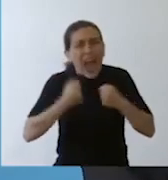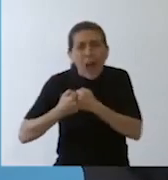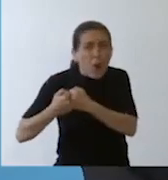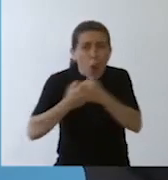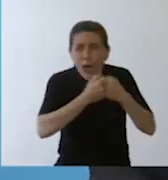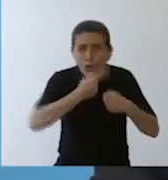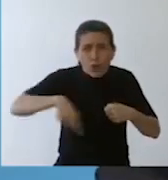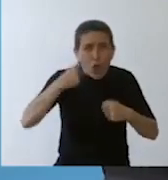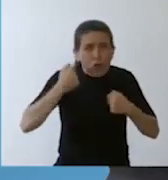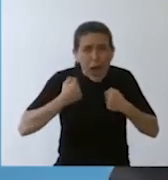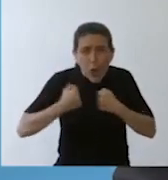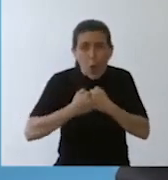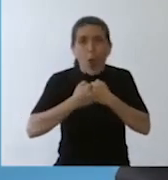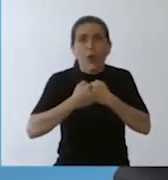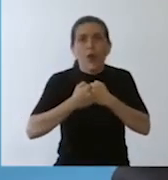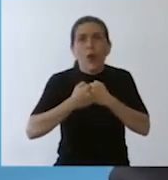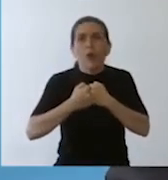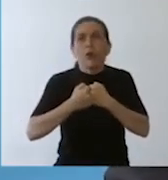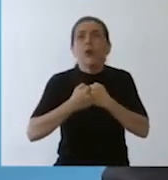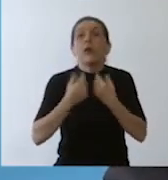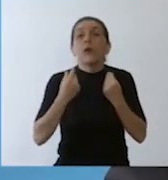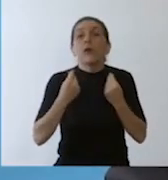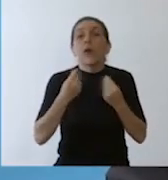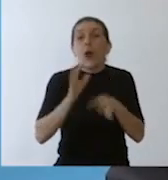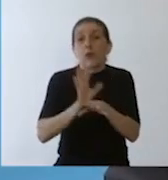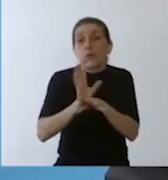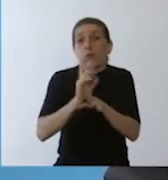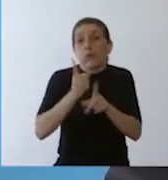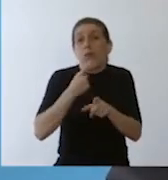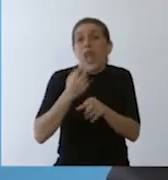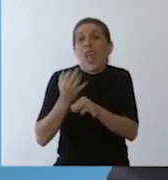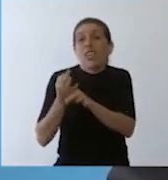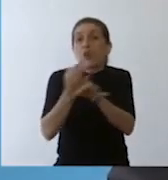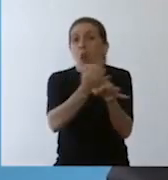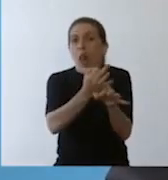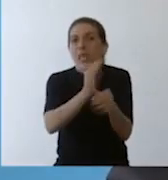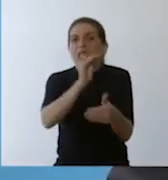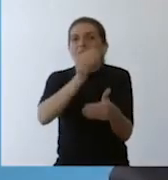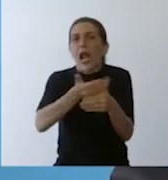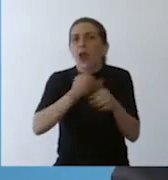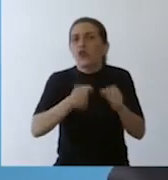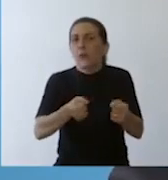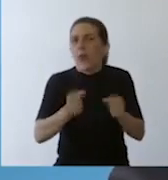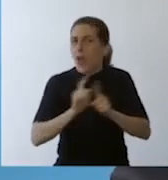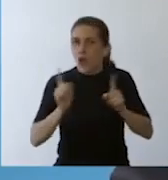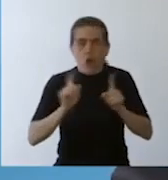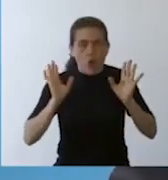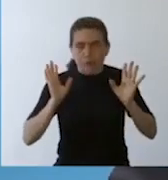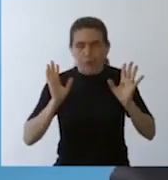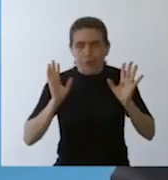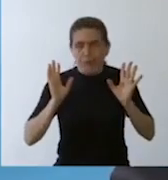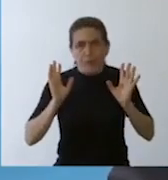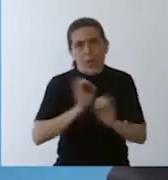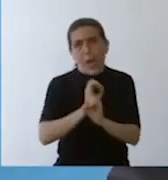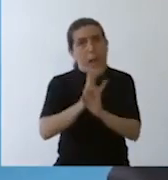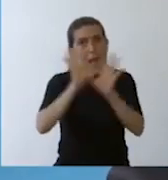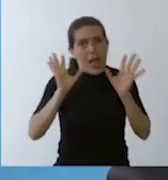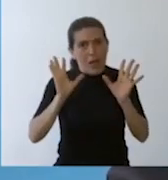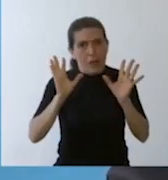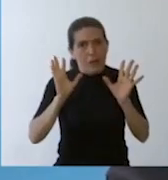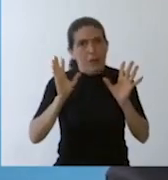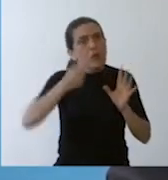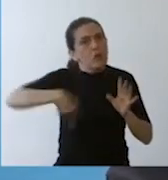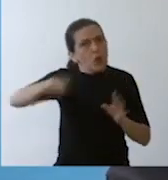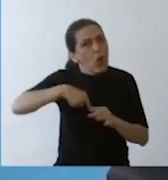vinculado con el no cierre de los establecimientos educativos. Claramente esto